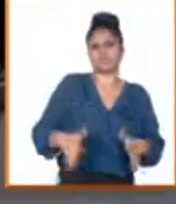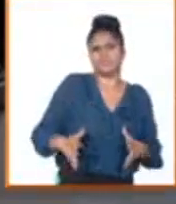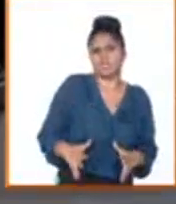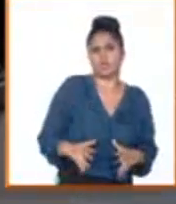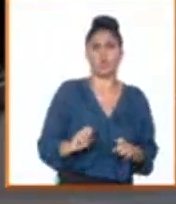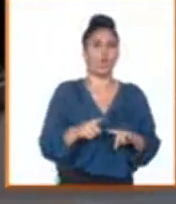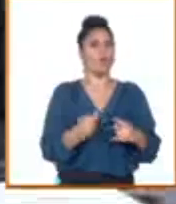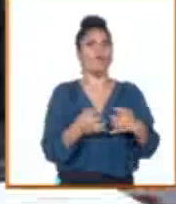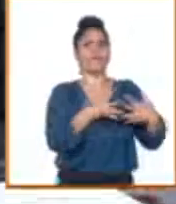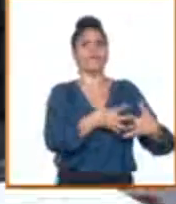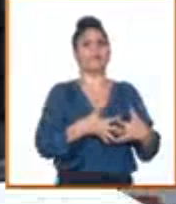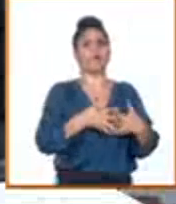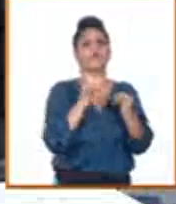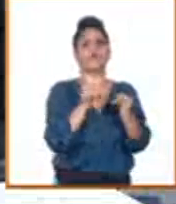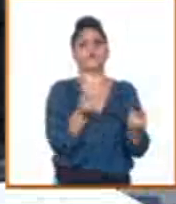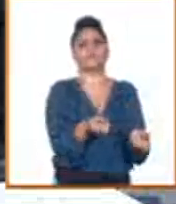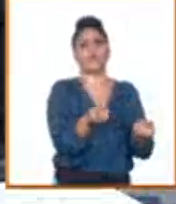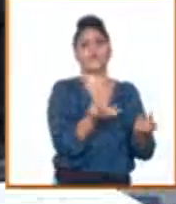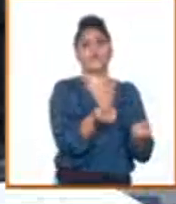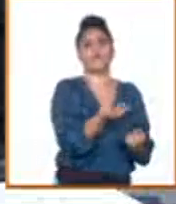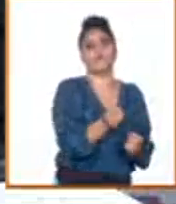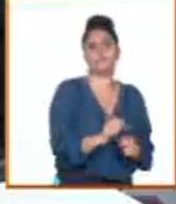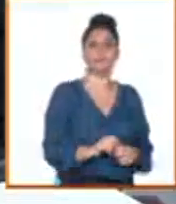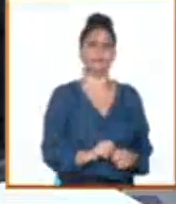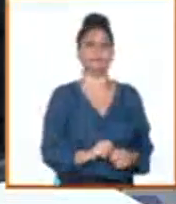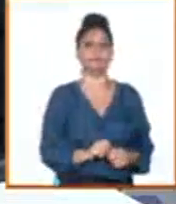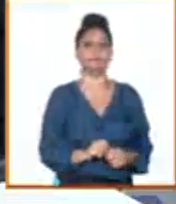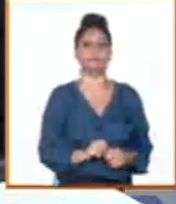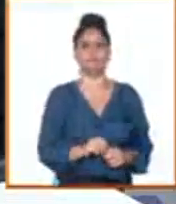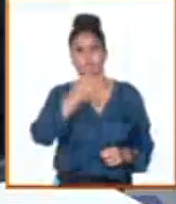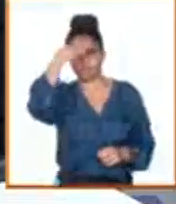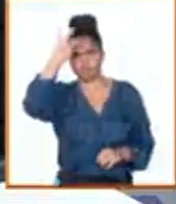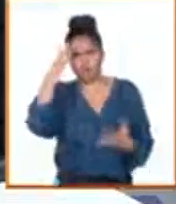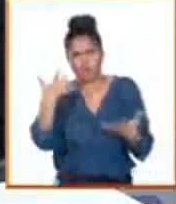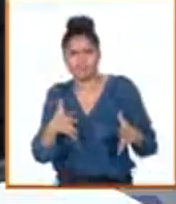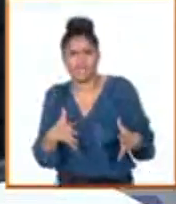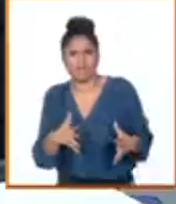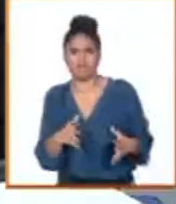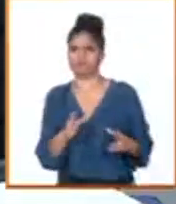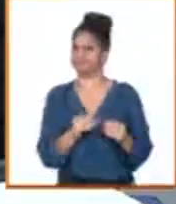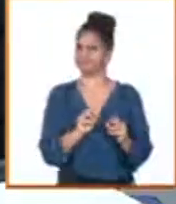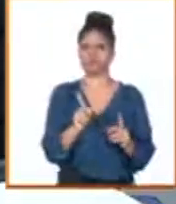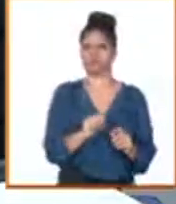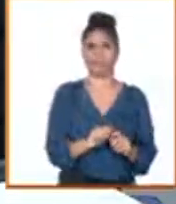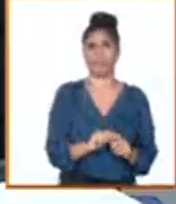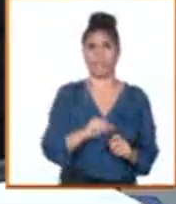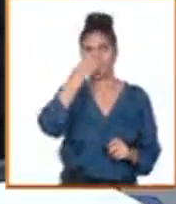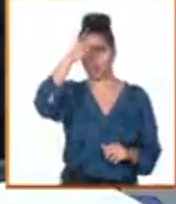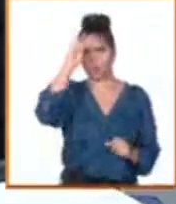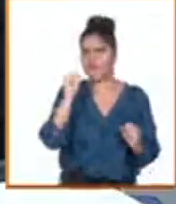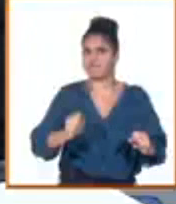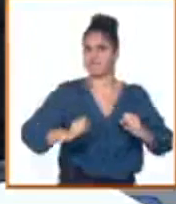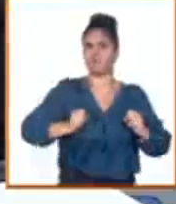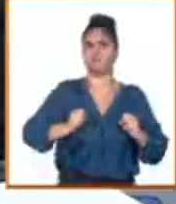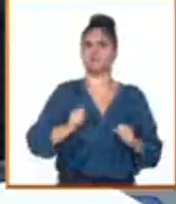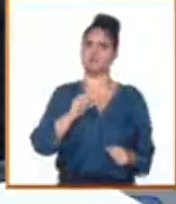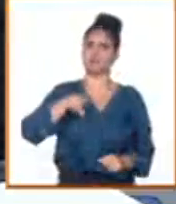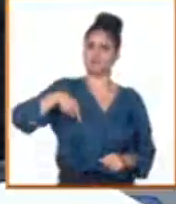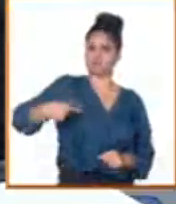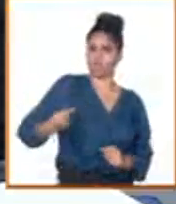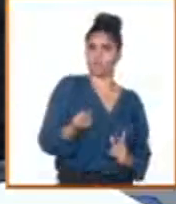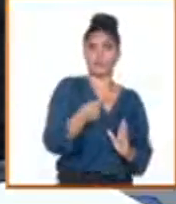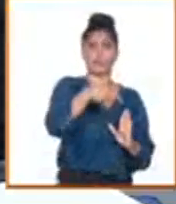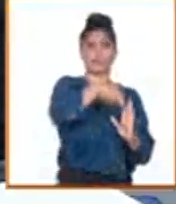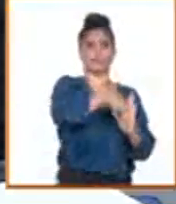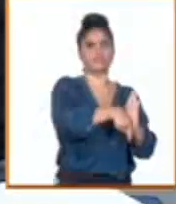un instrumento para trabajar. Una herramienta para ir todos los días a hacer un periodismo en más profundidad, para profundizar